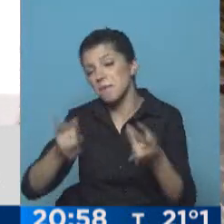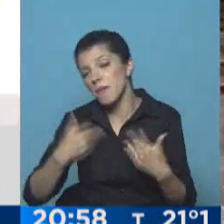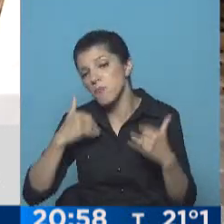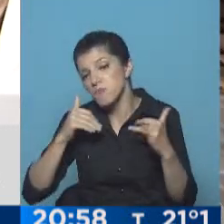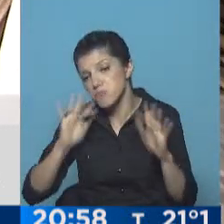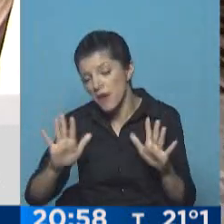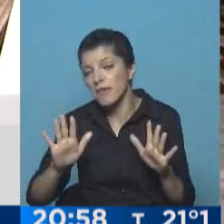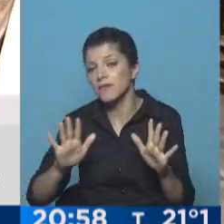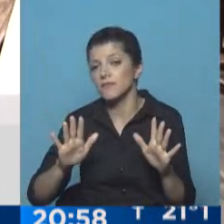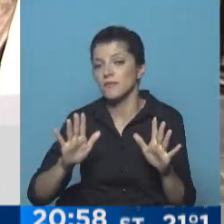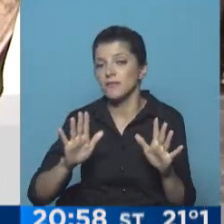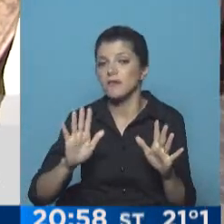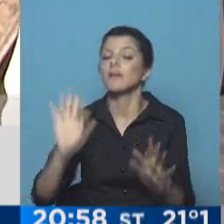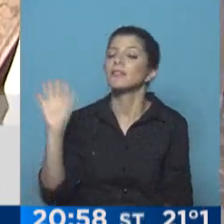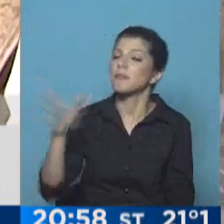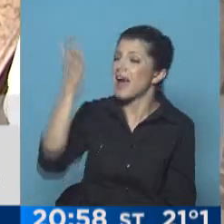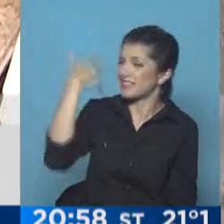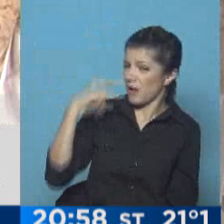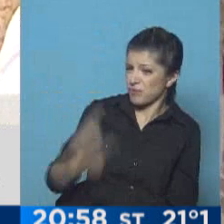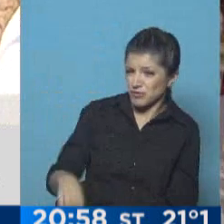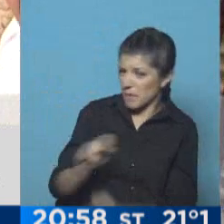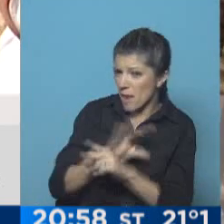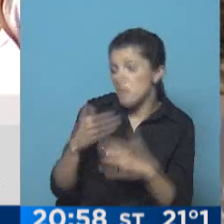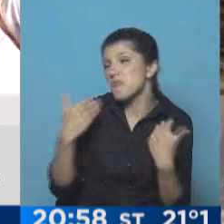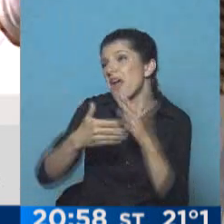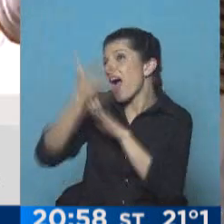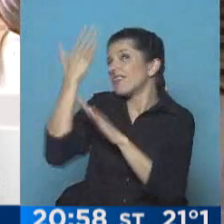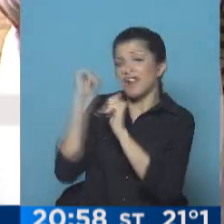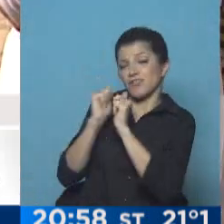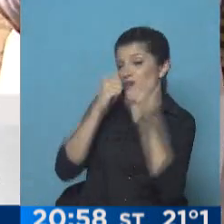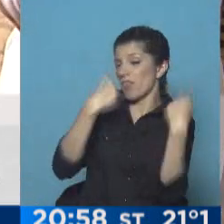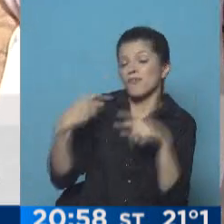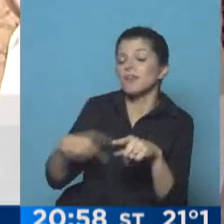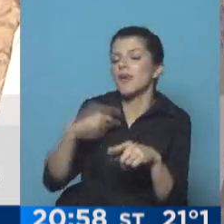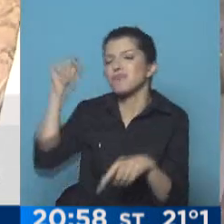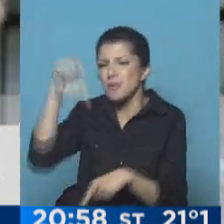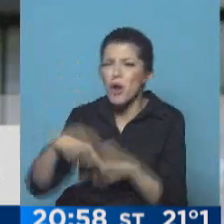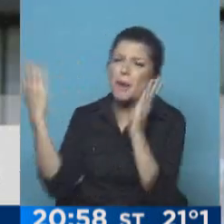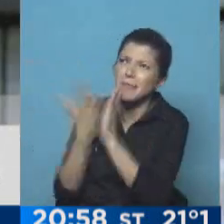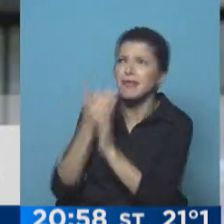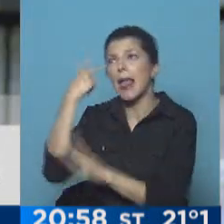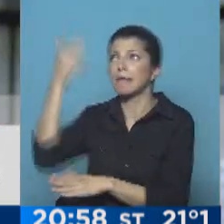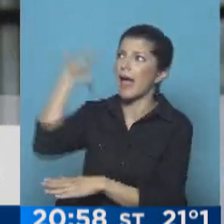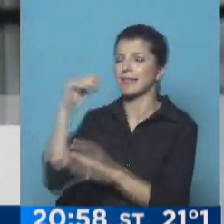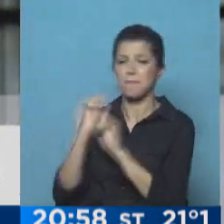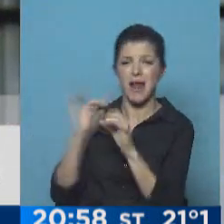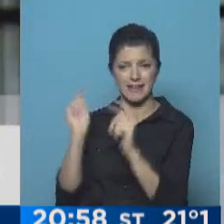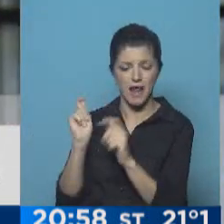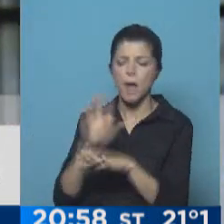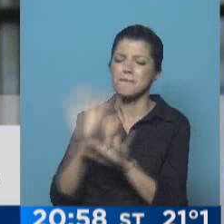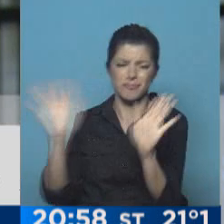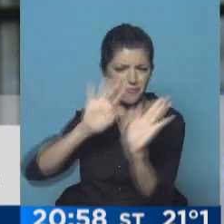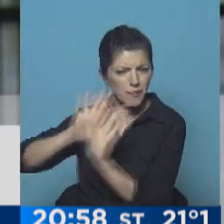no se hicieron las cosas como se tendrían que haber hecho tal vez eran otros momentos históricos no nos vamos a poner a juzgar a nadie pero hubo intentos